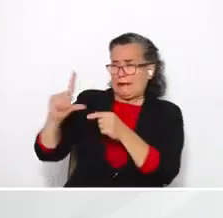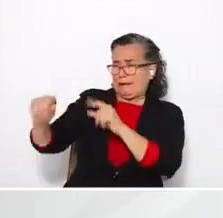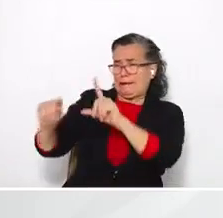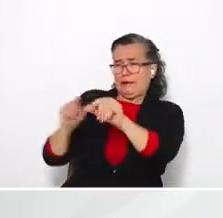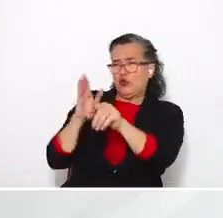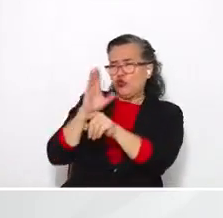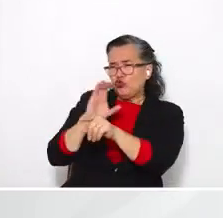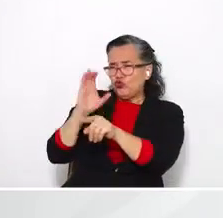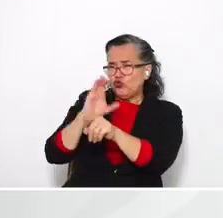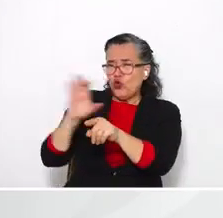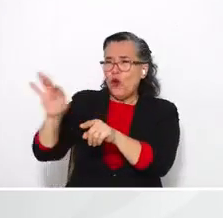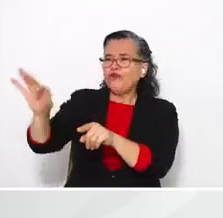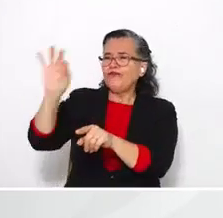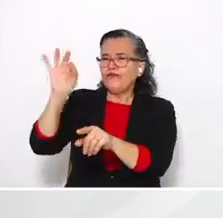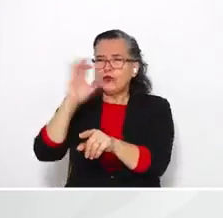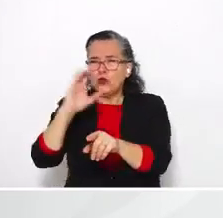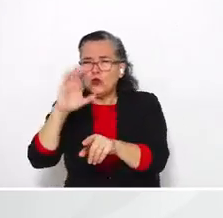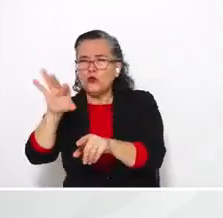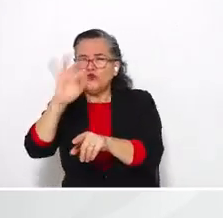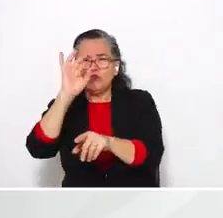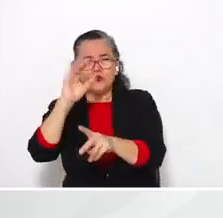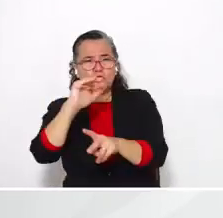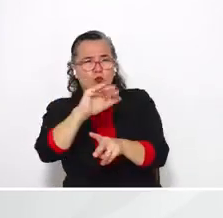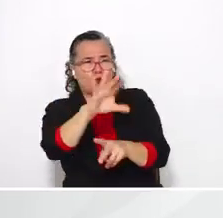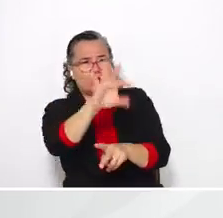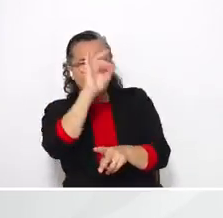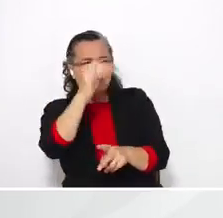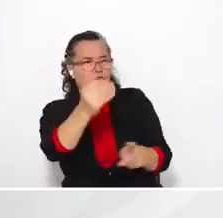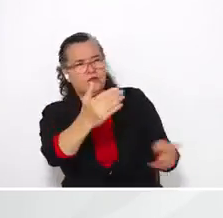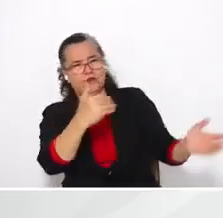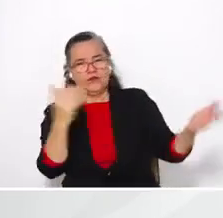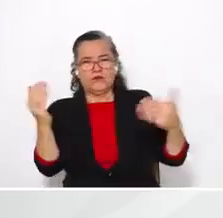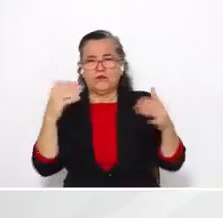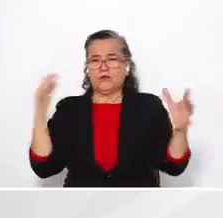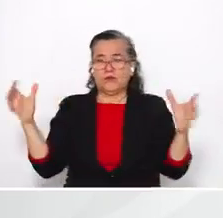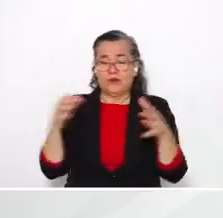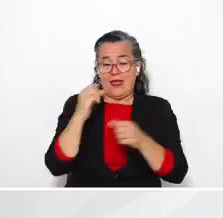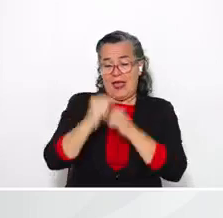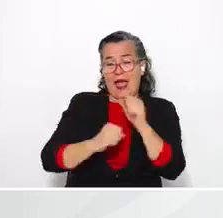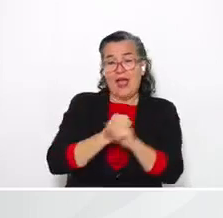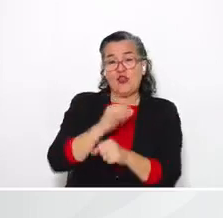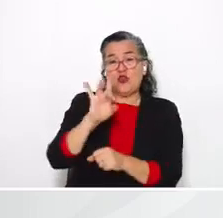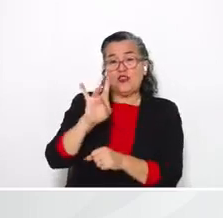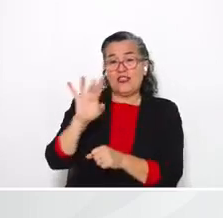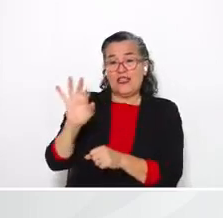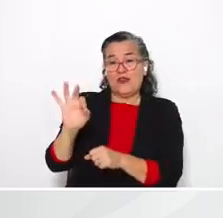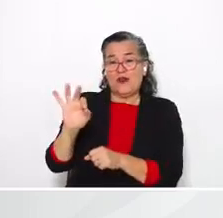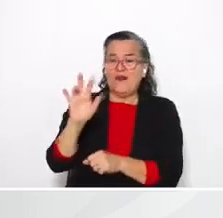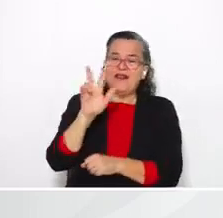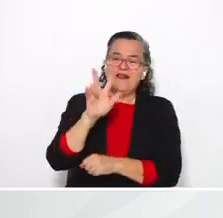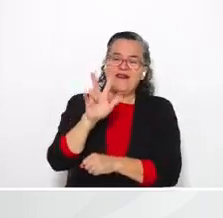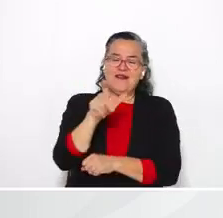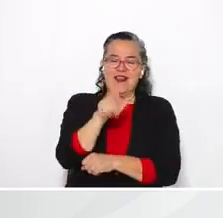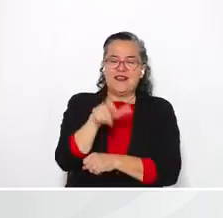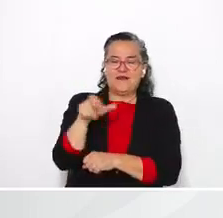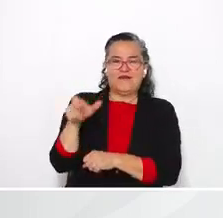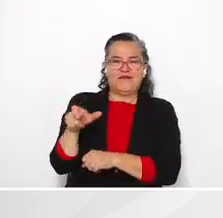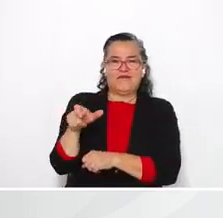remotas. Y decidimos, por cierto, en el año 89 éramos solo como 3 personas mientras